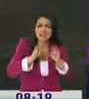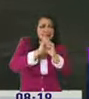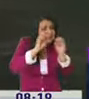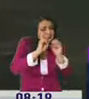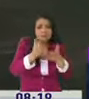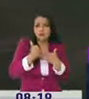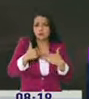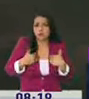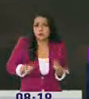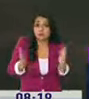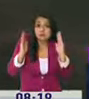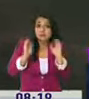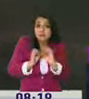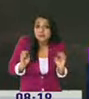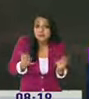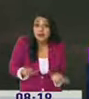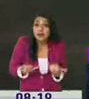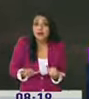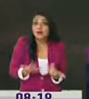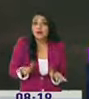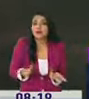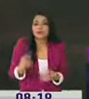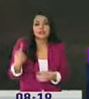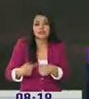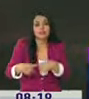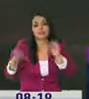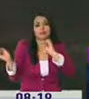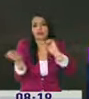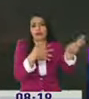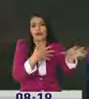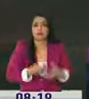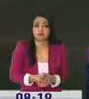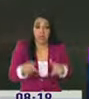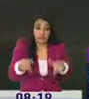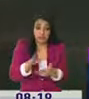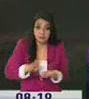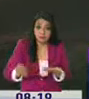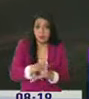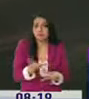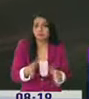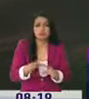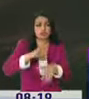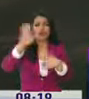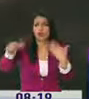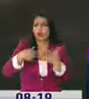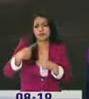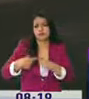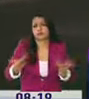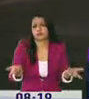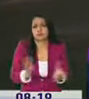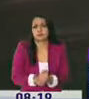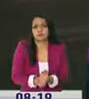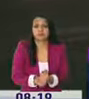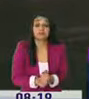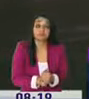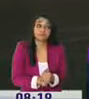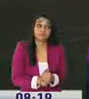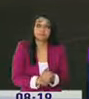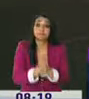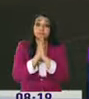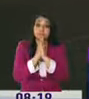nos ampare. Ahora es un Quito botado, porque no es solamente aquí en el barrio, es en todo Quito. Pedirle entonces